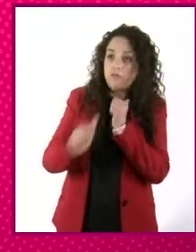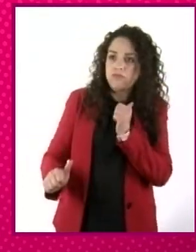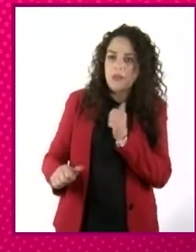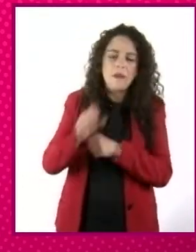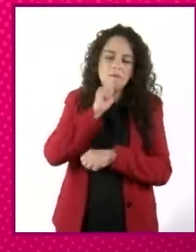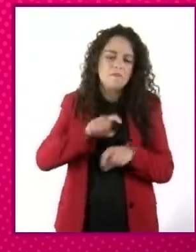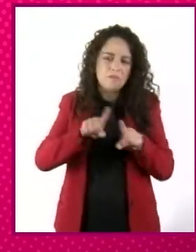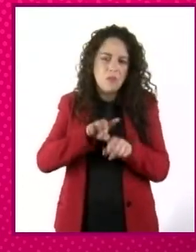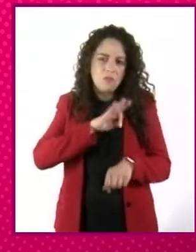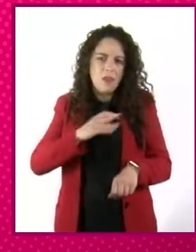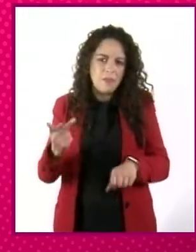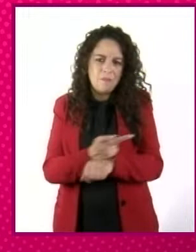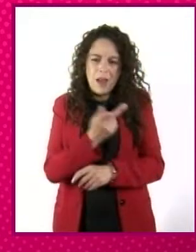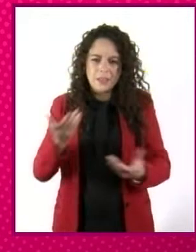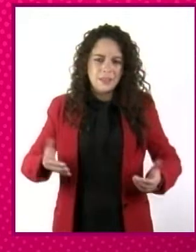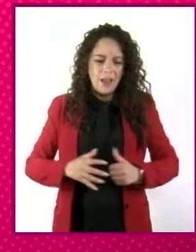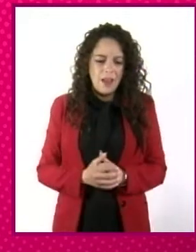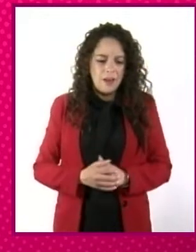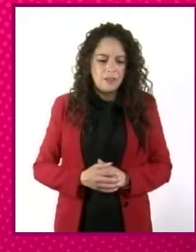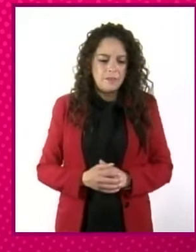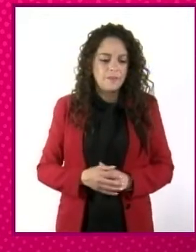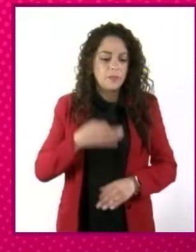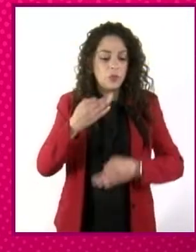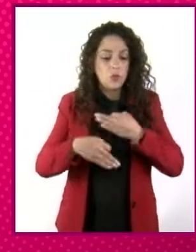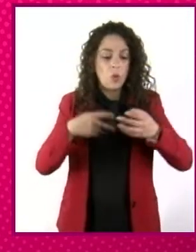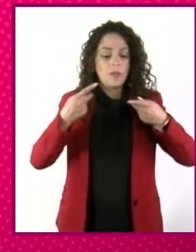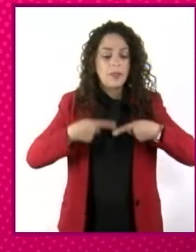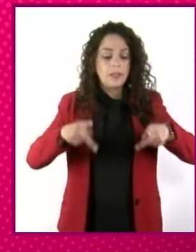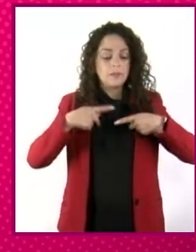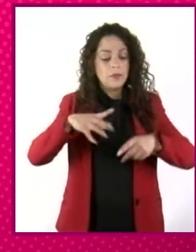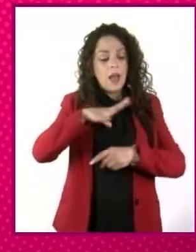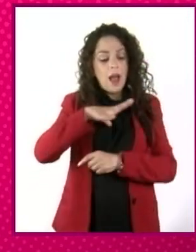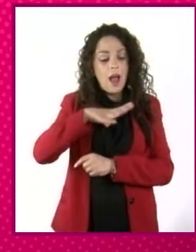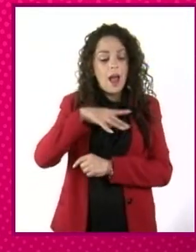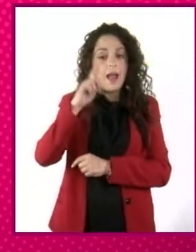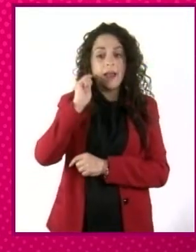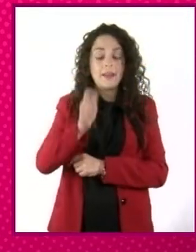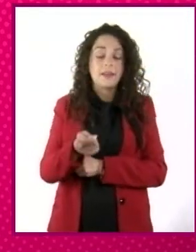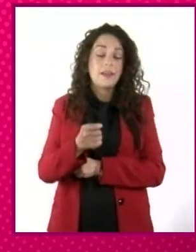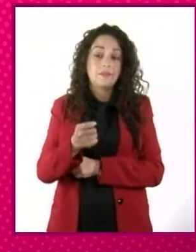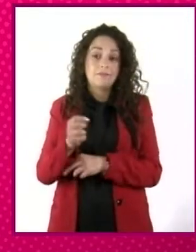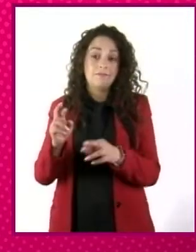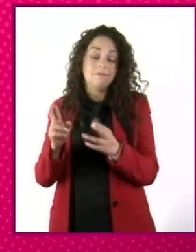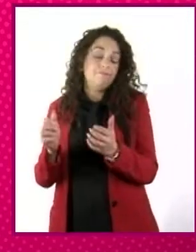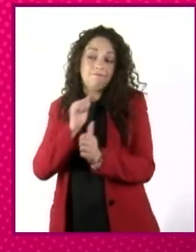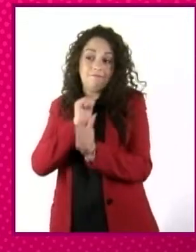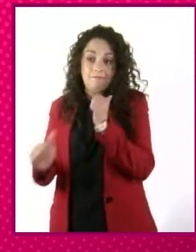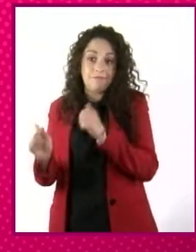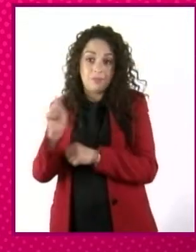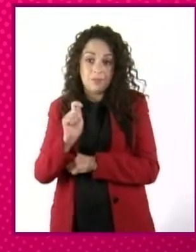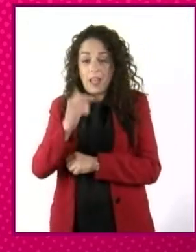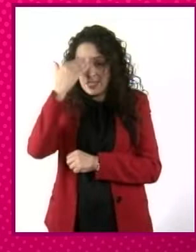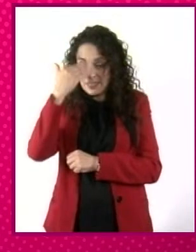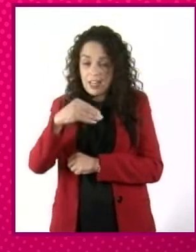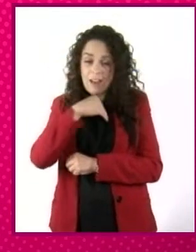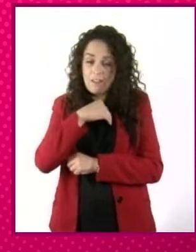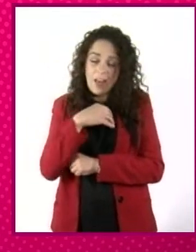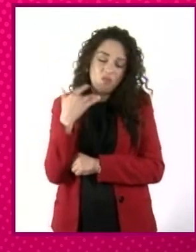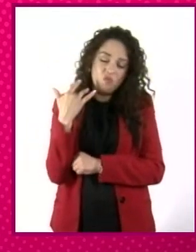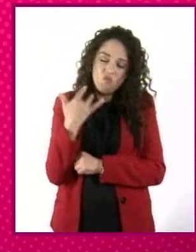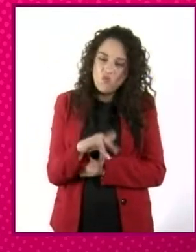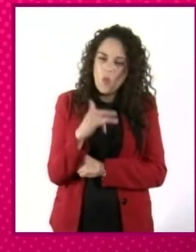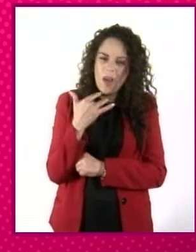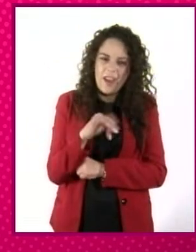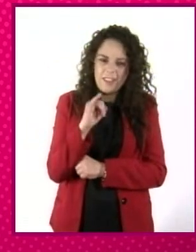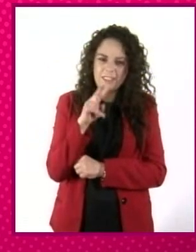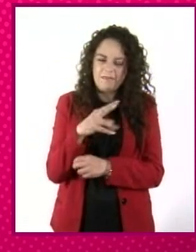pasar. Todas las personas que hemos tenido como experiencias de desamor sabemos que duele mucho, como una pena de desamor.